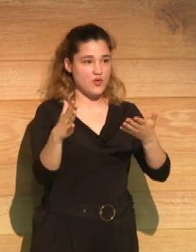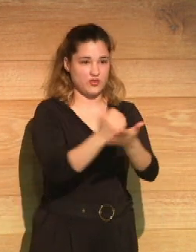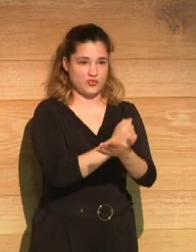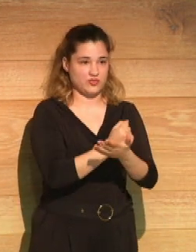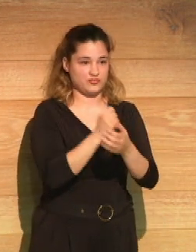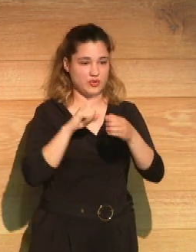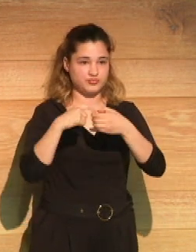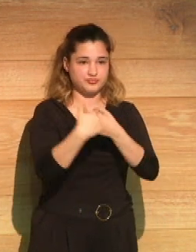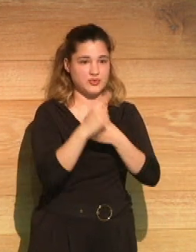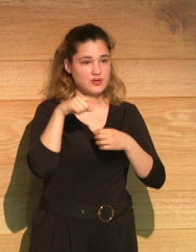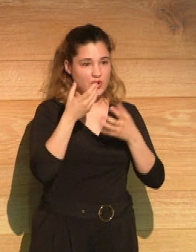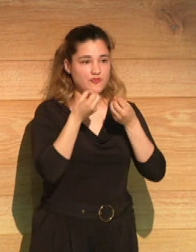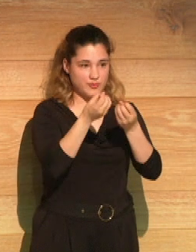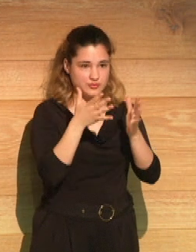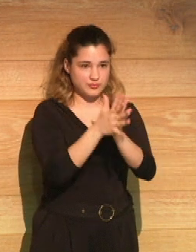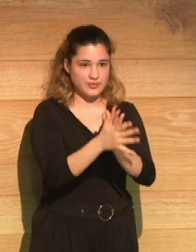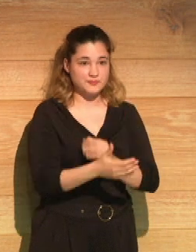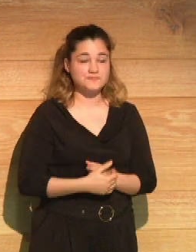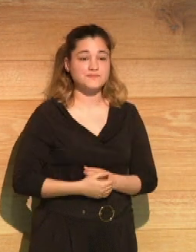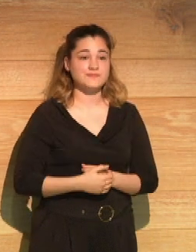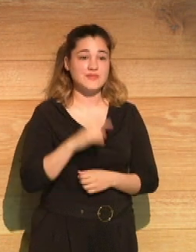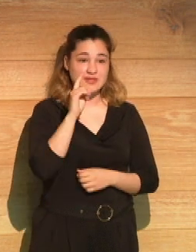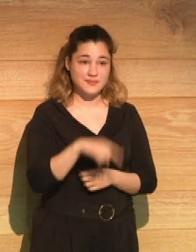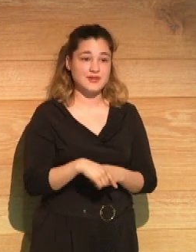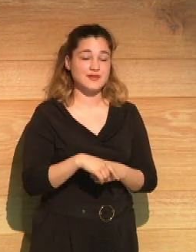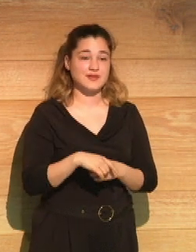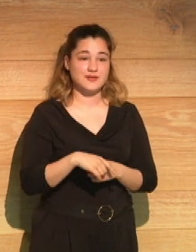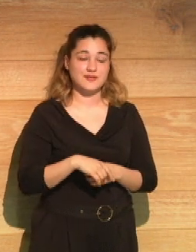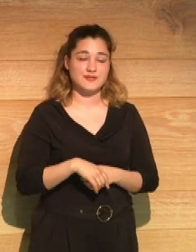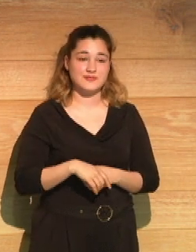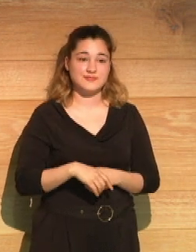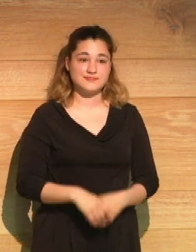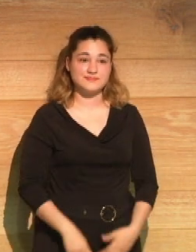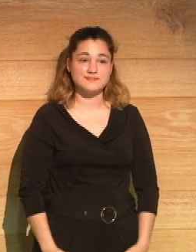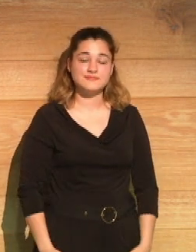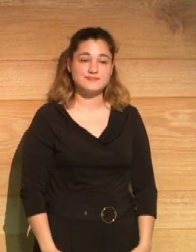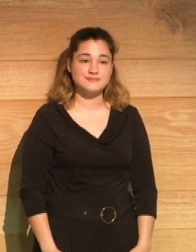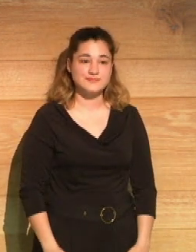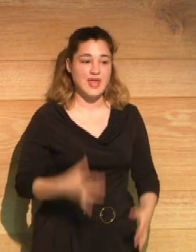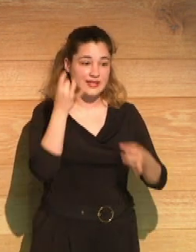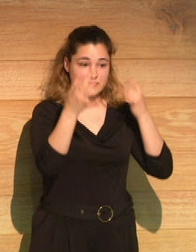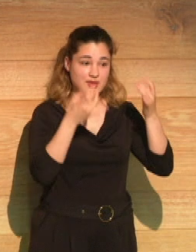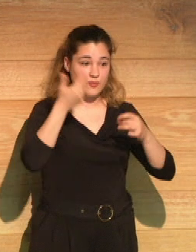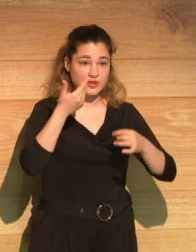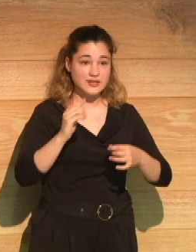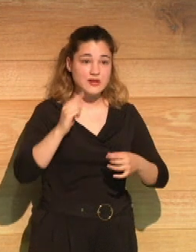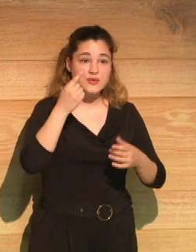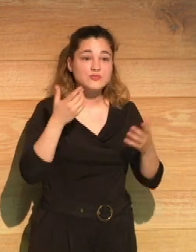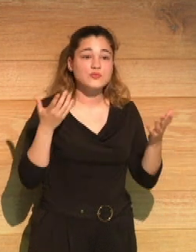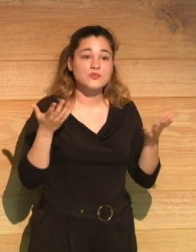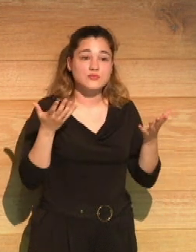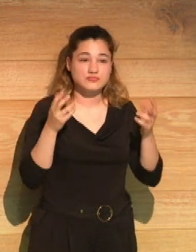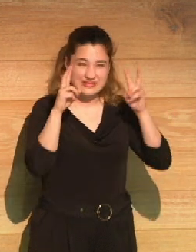tendrán la información disponible. Además de la conferencia de la ESI, una de nuestras actividades más relevantes para el tema de